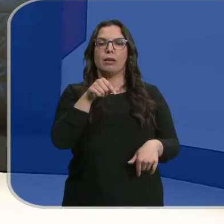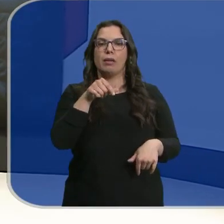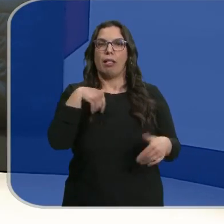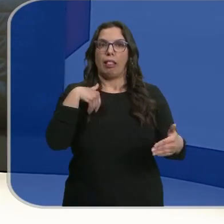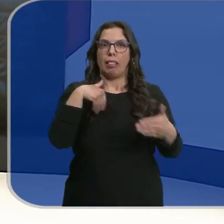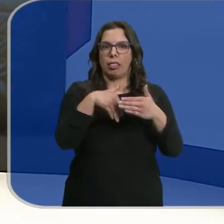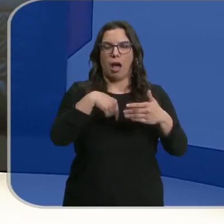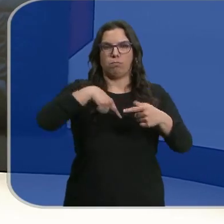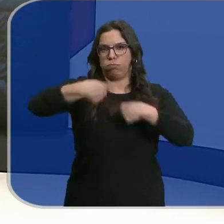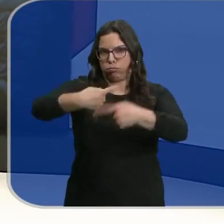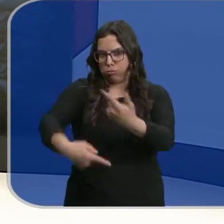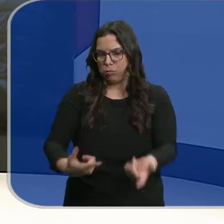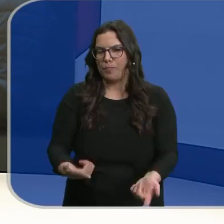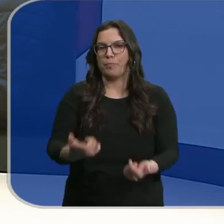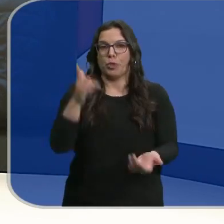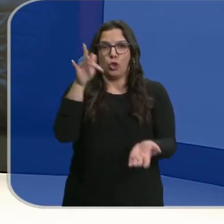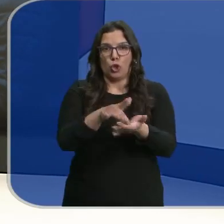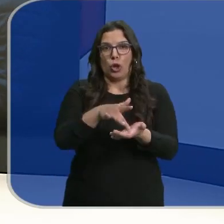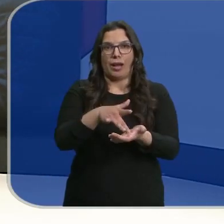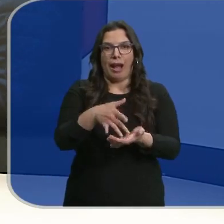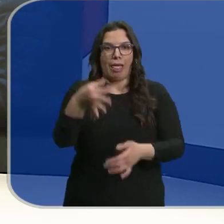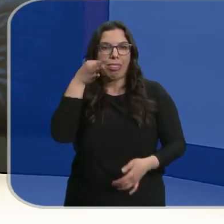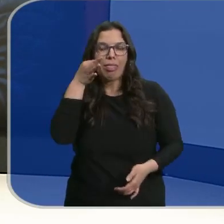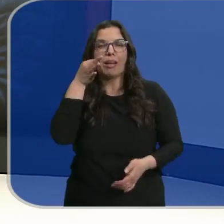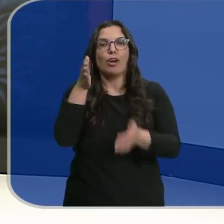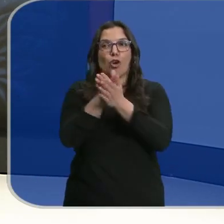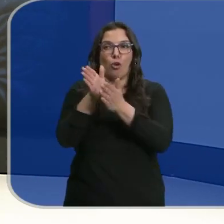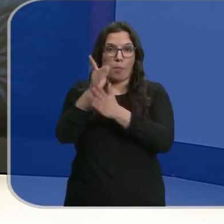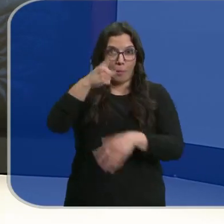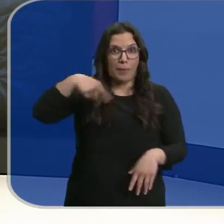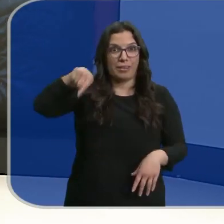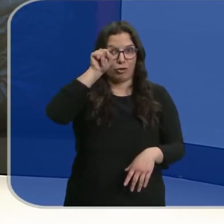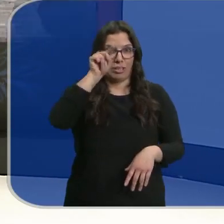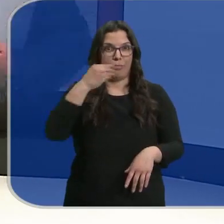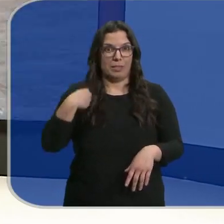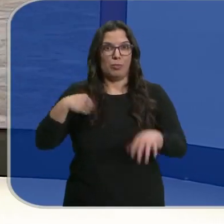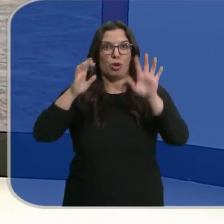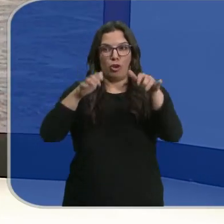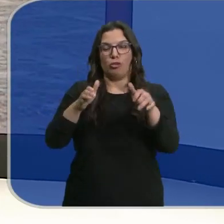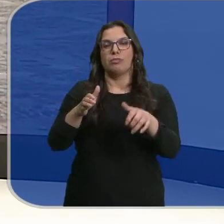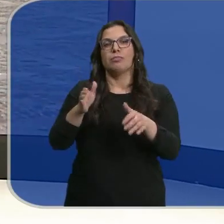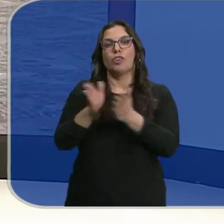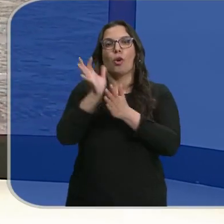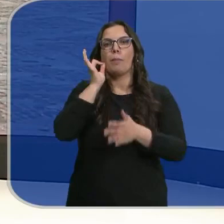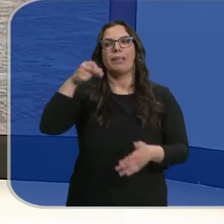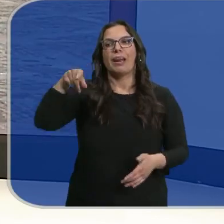desencadenaba los acontecimientos. Lo vivieron en primera persona nuestros compañeros de León. Natalia, volvemos contigo.